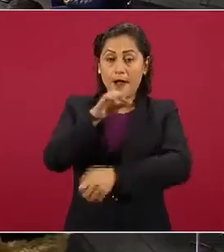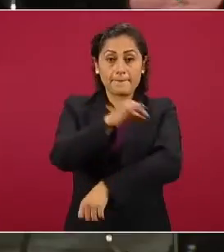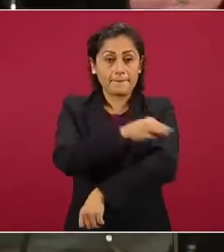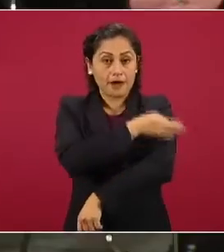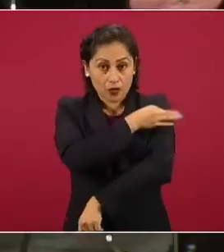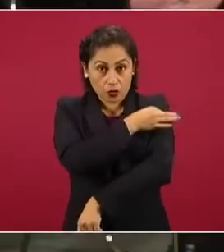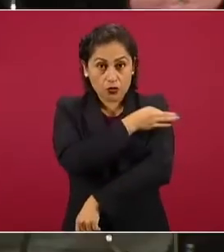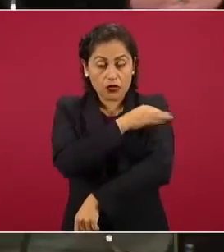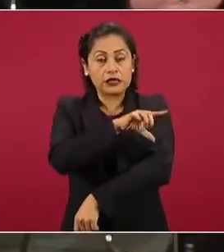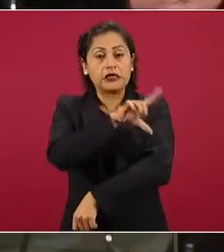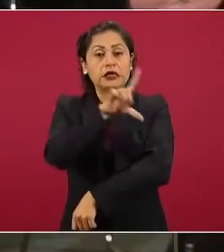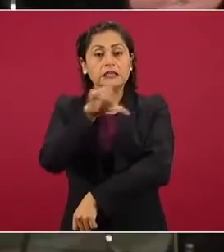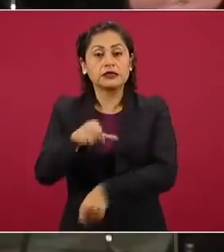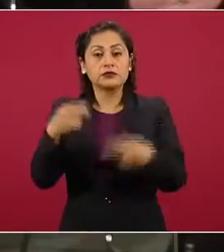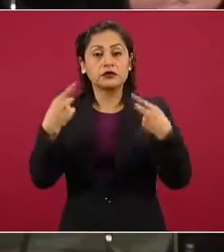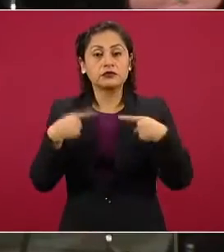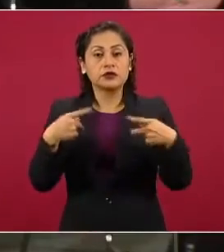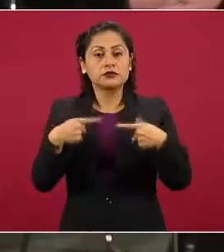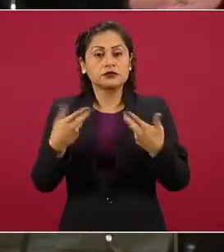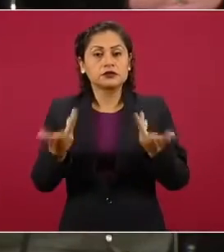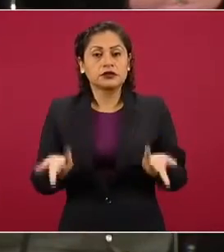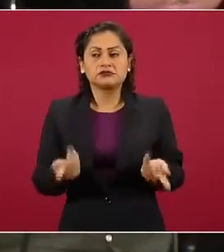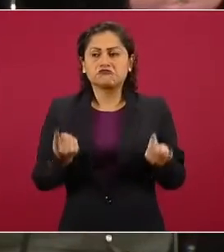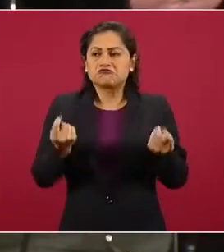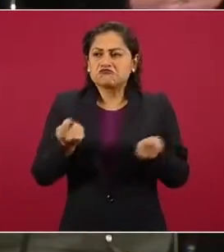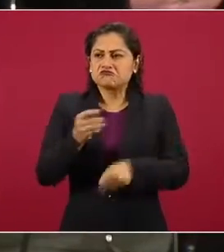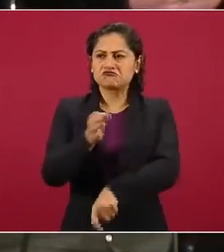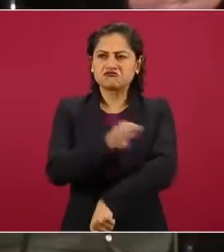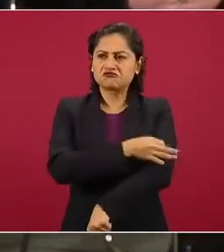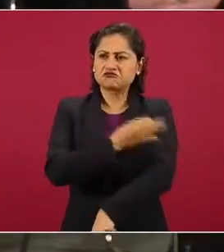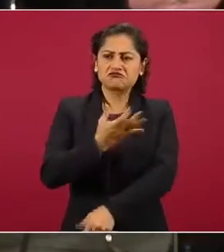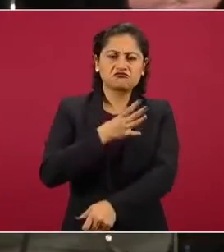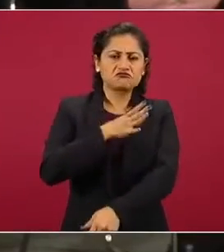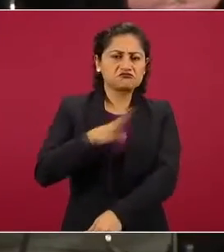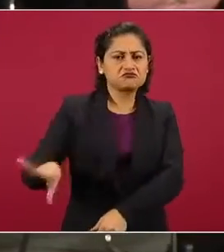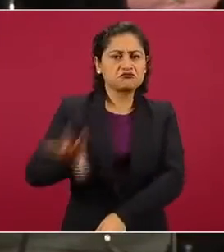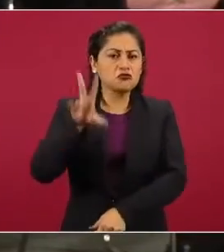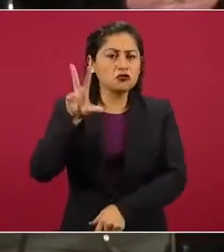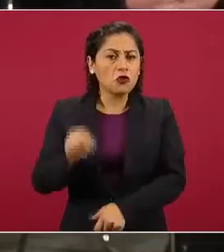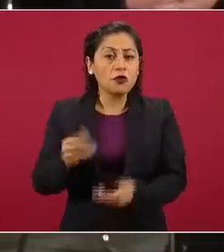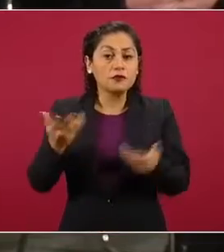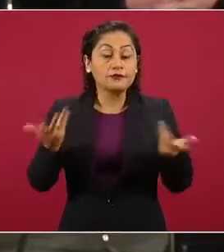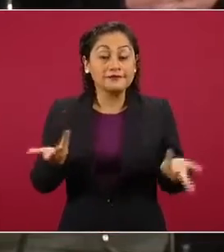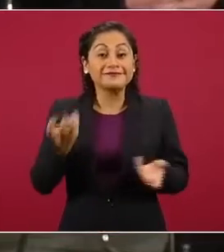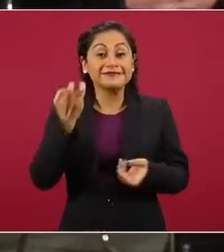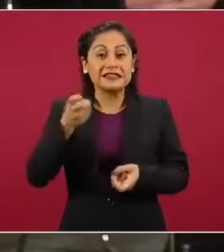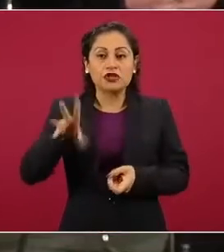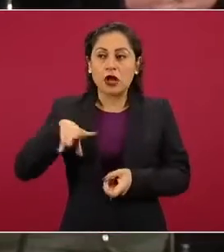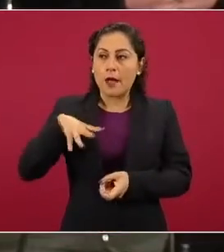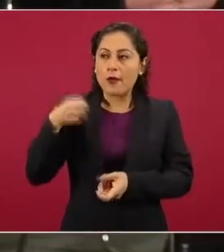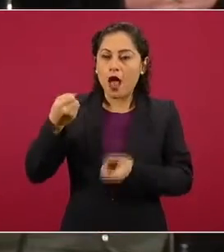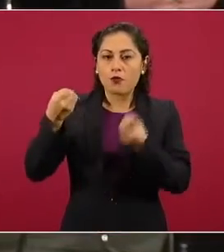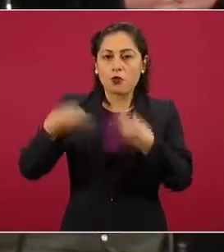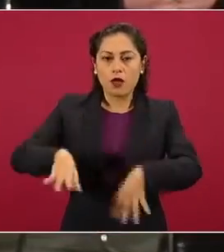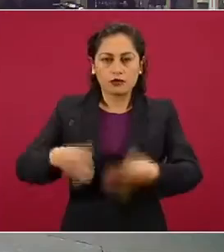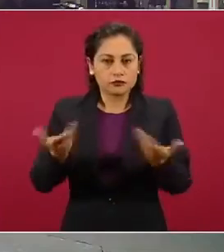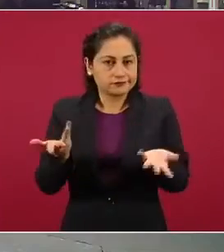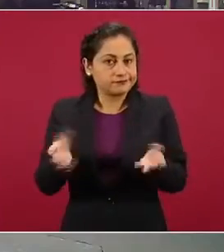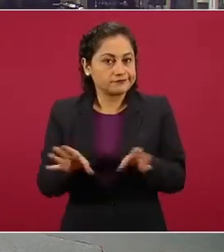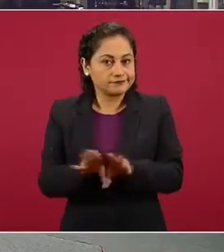del día la población o parte de la población decida no utilizar esa vacuna y pues esos esfuerzos se vayan por la borda,